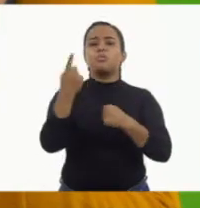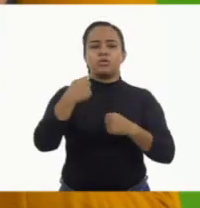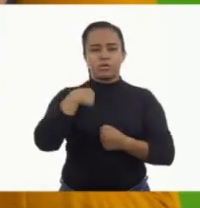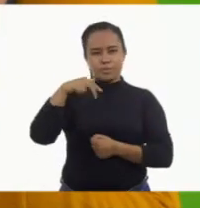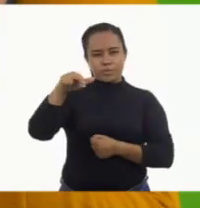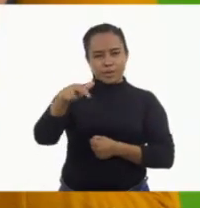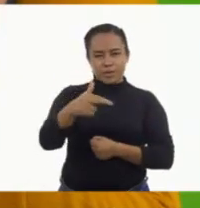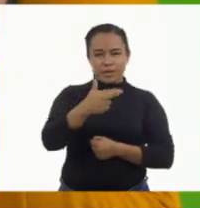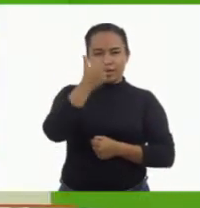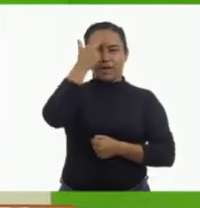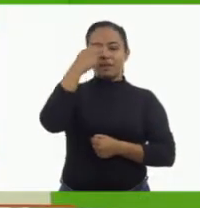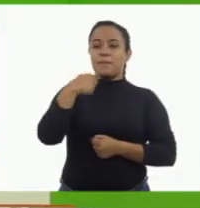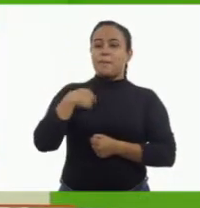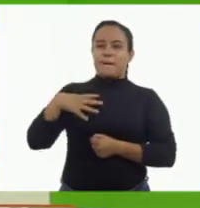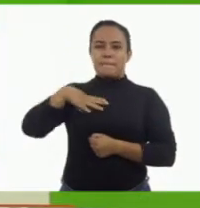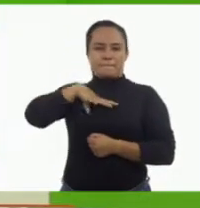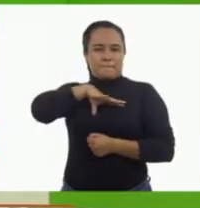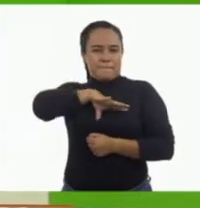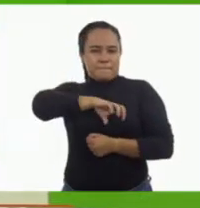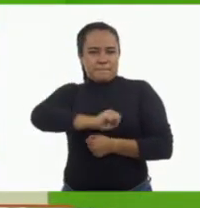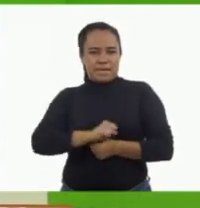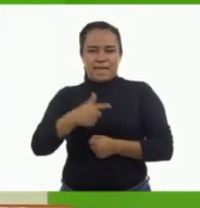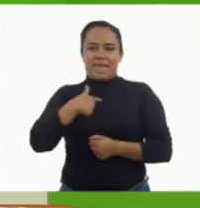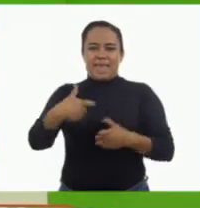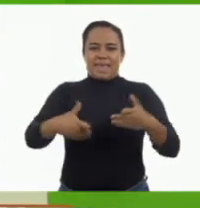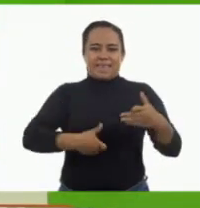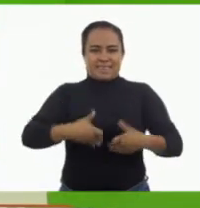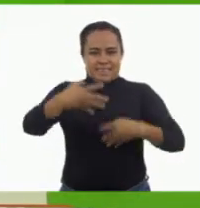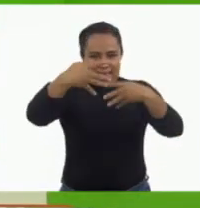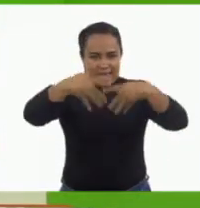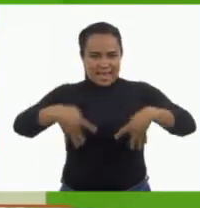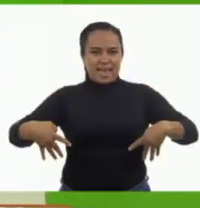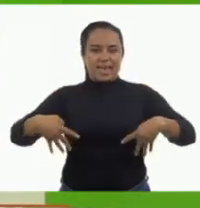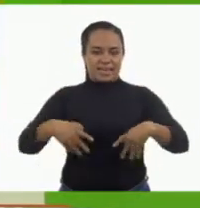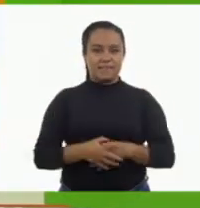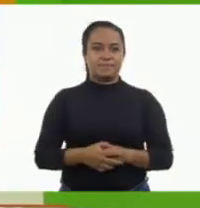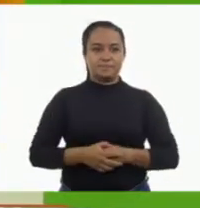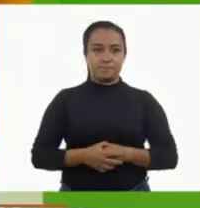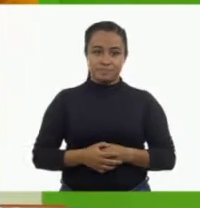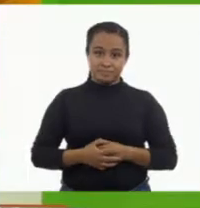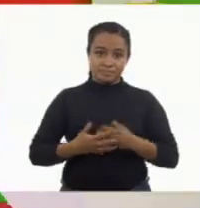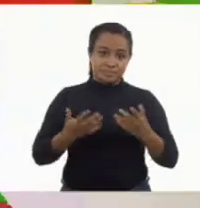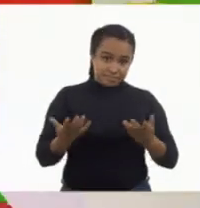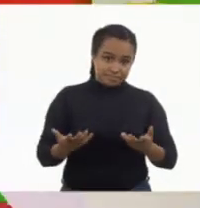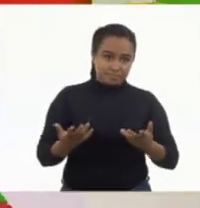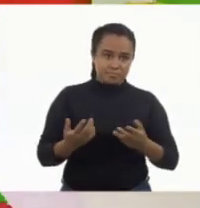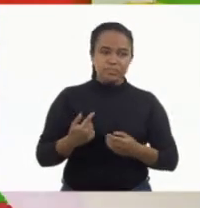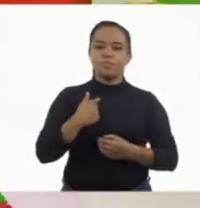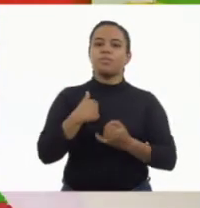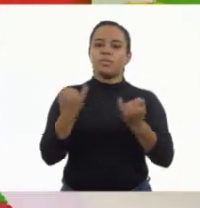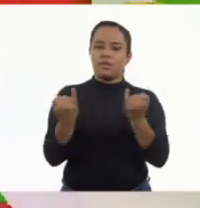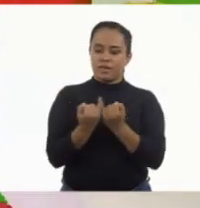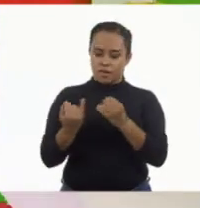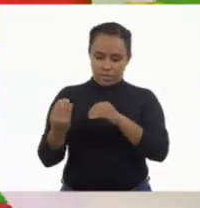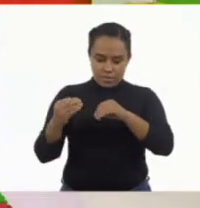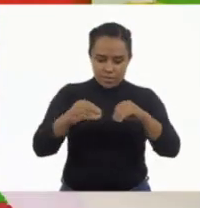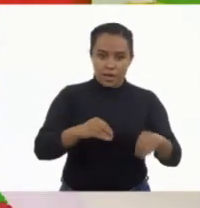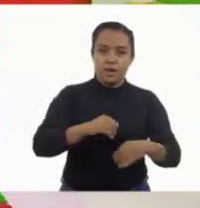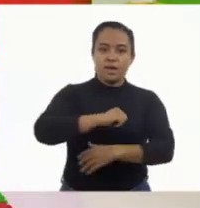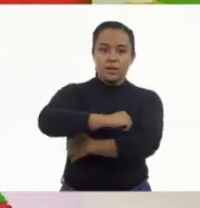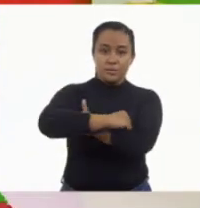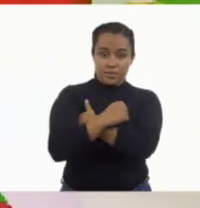recuerda lo que me encanta hacer teatro. Así que también se va al